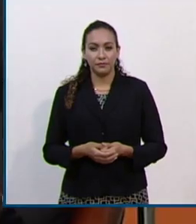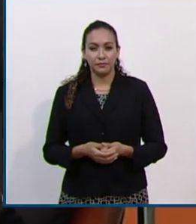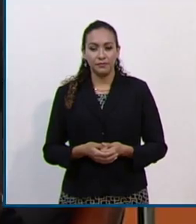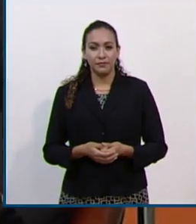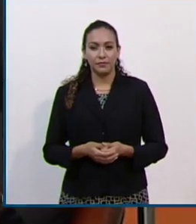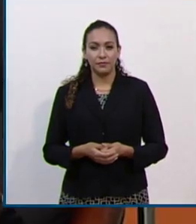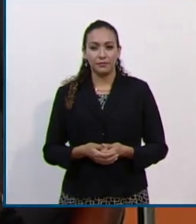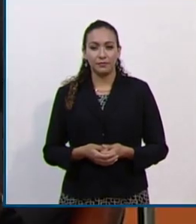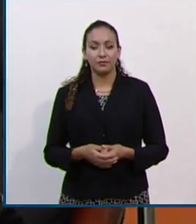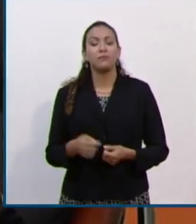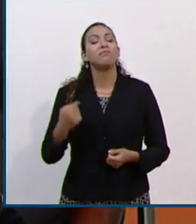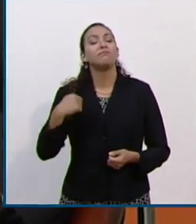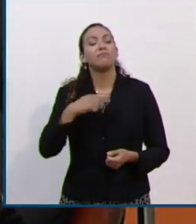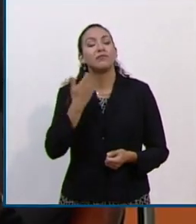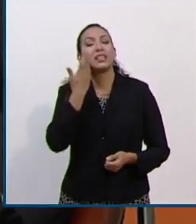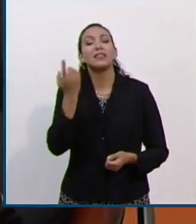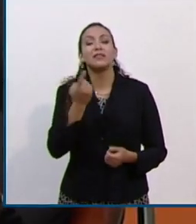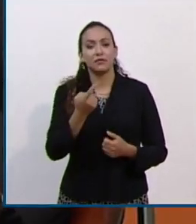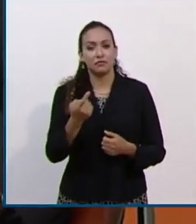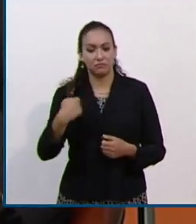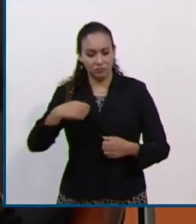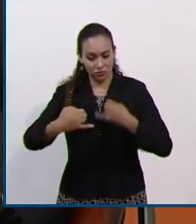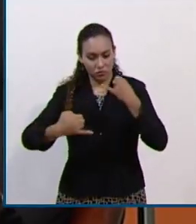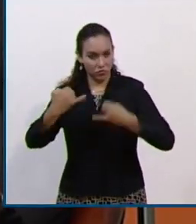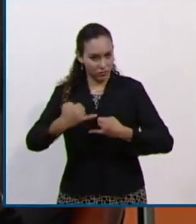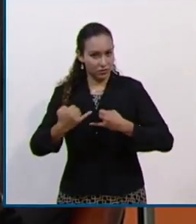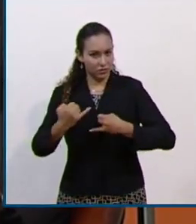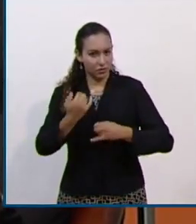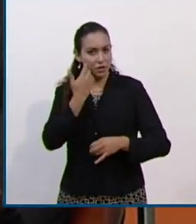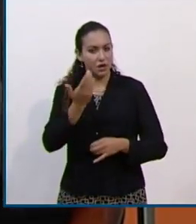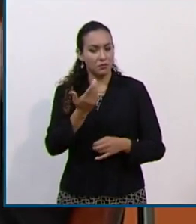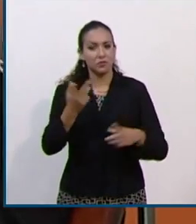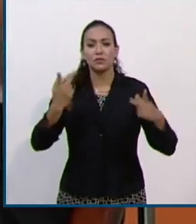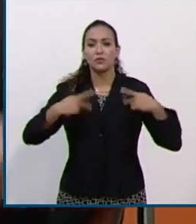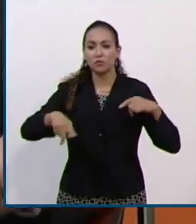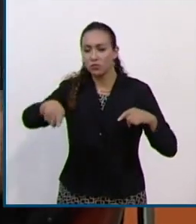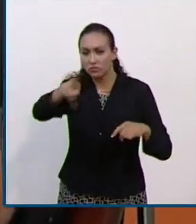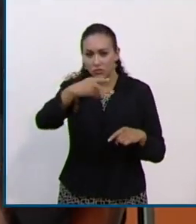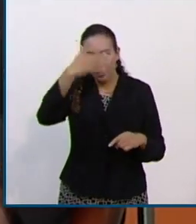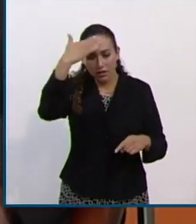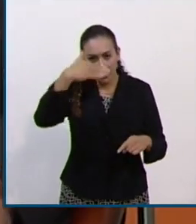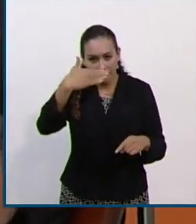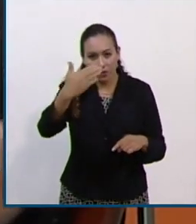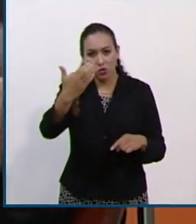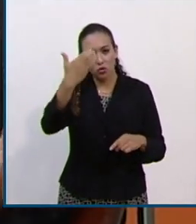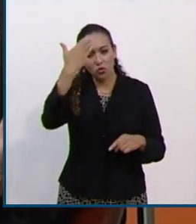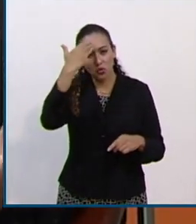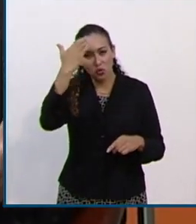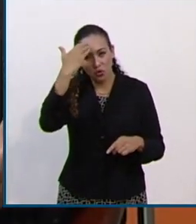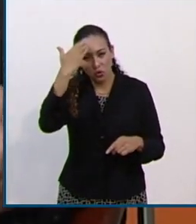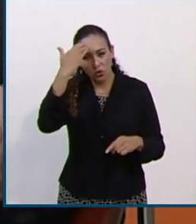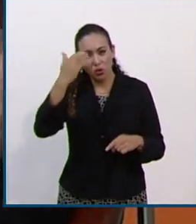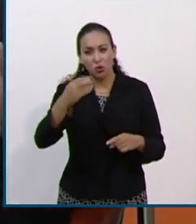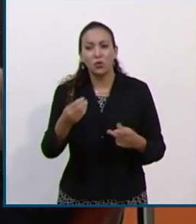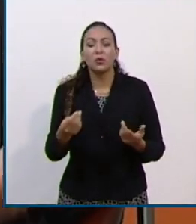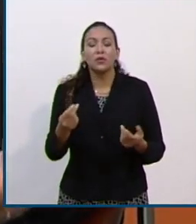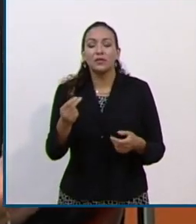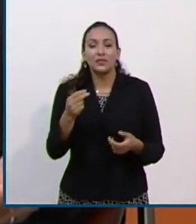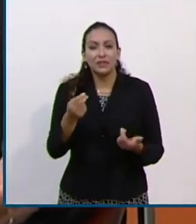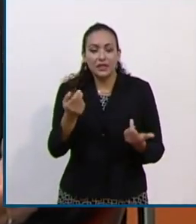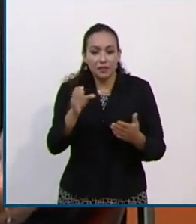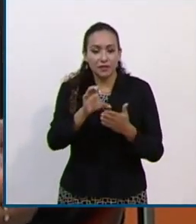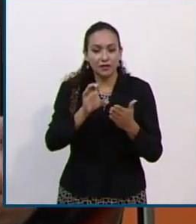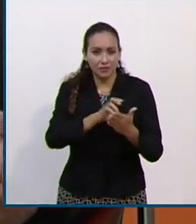Y lo que queremos nosotros como jueces es que las personas sepan y conozcan la decisión de su asunto lo más pronto posible. Eso es lo que